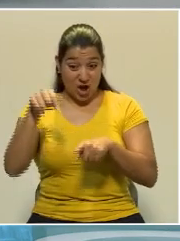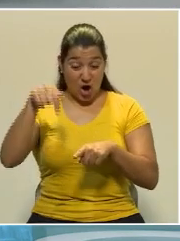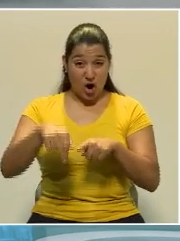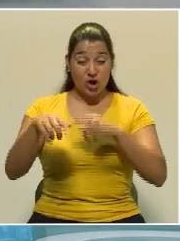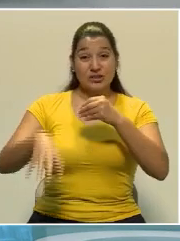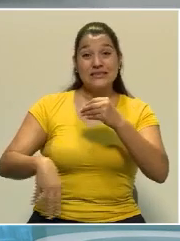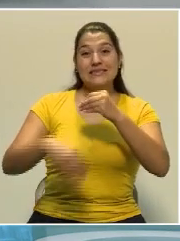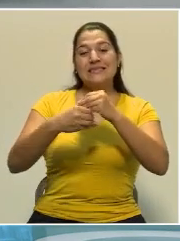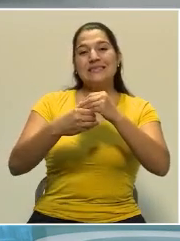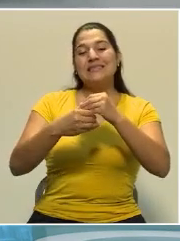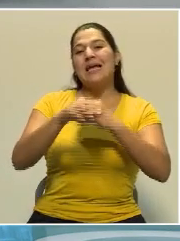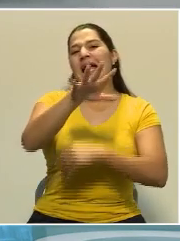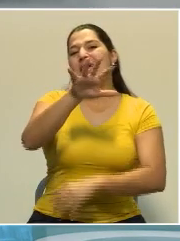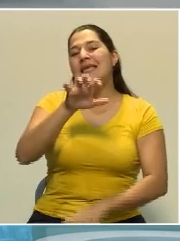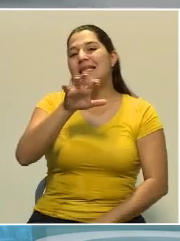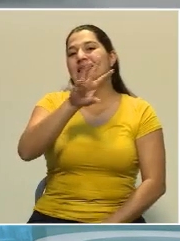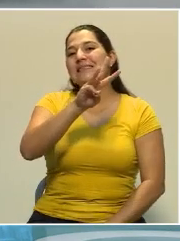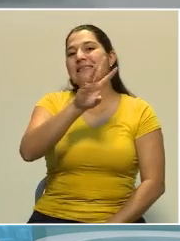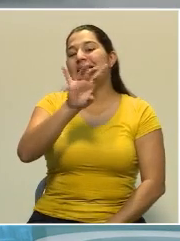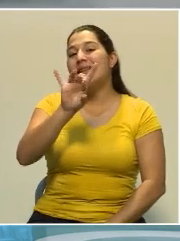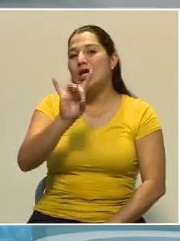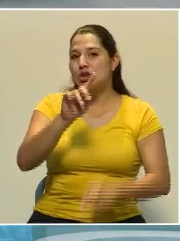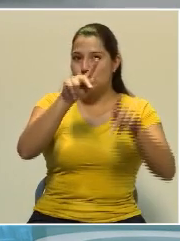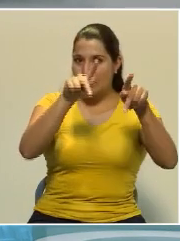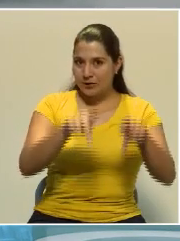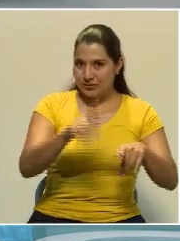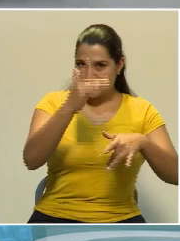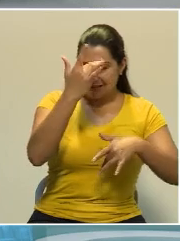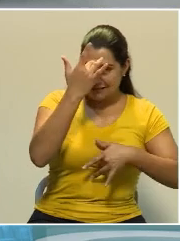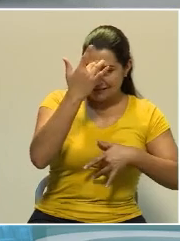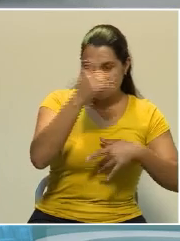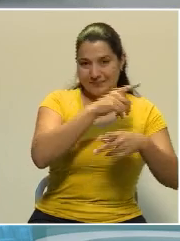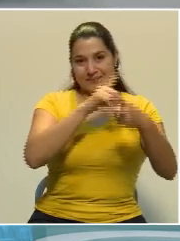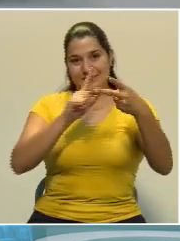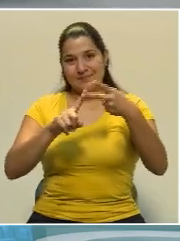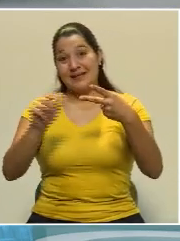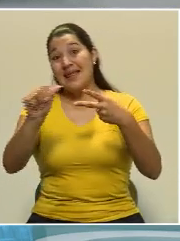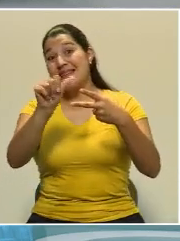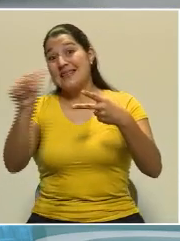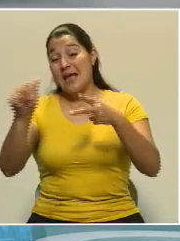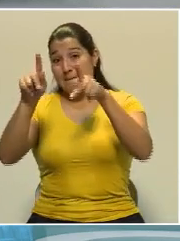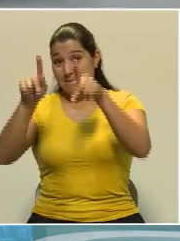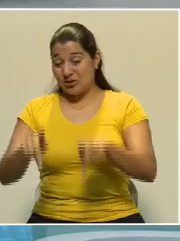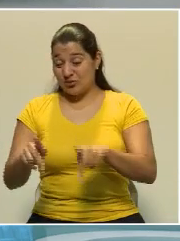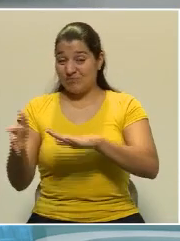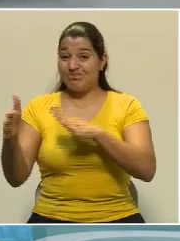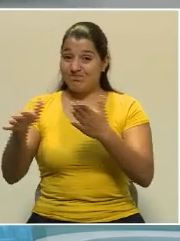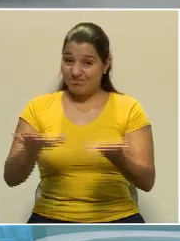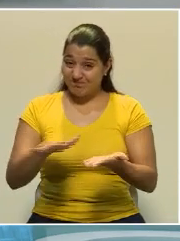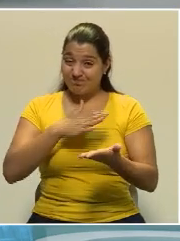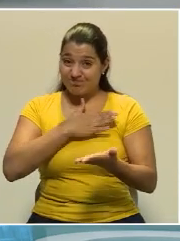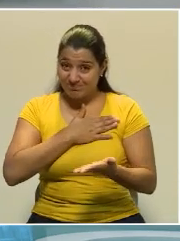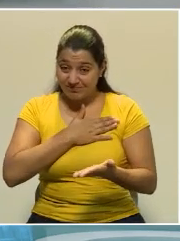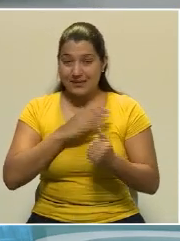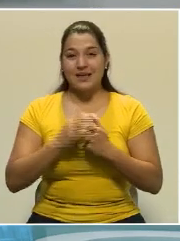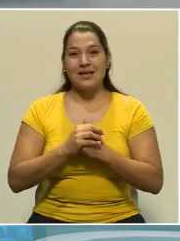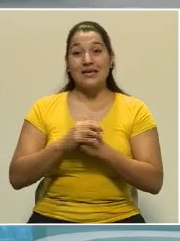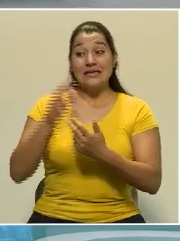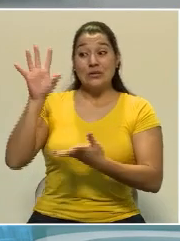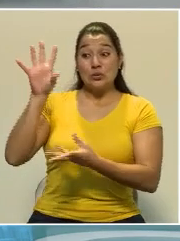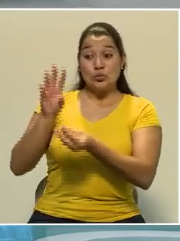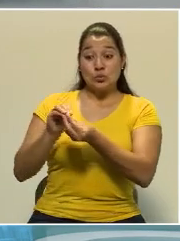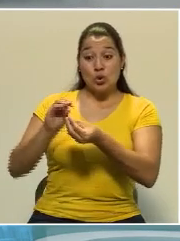registran 568 nuevos casos y 10 muertes. En total, la cifra de fallecidos